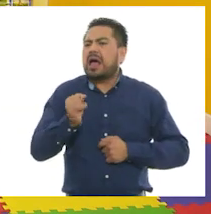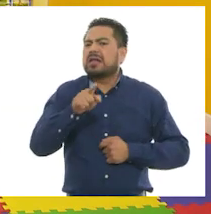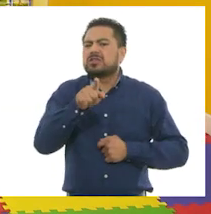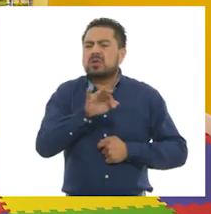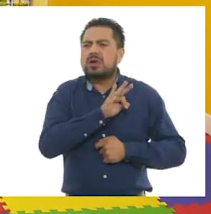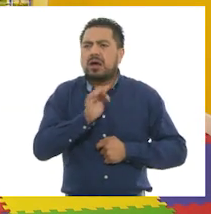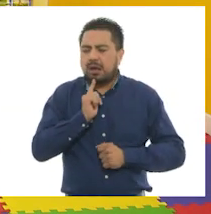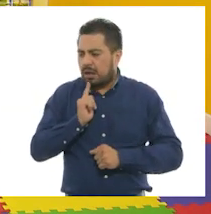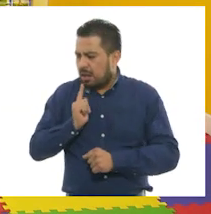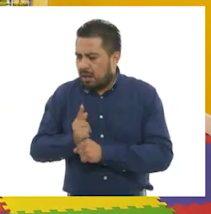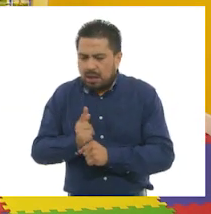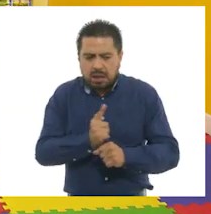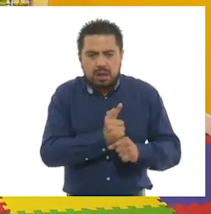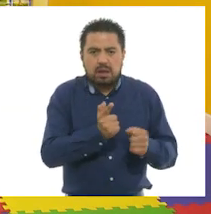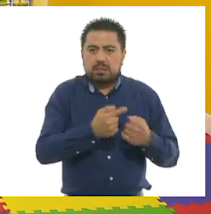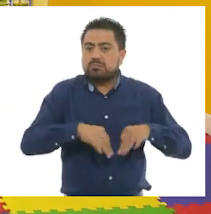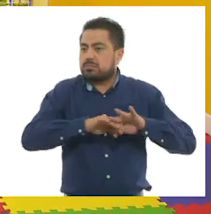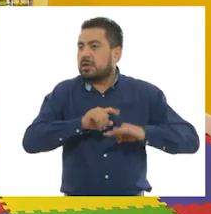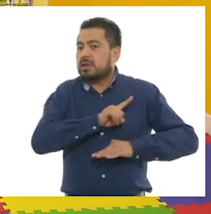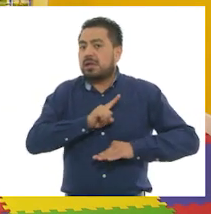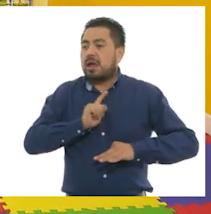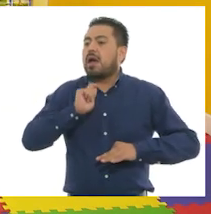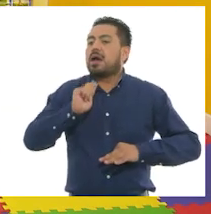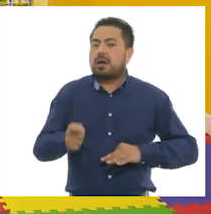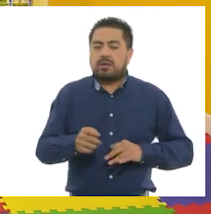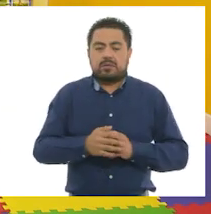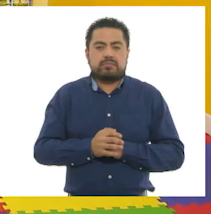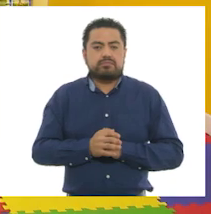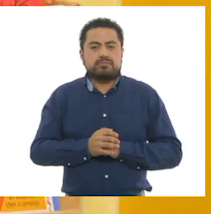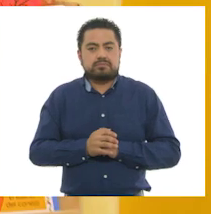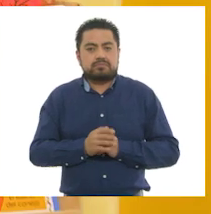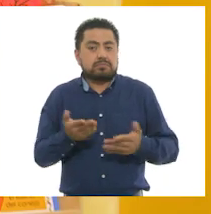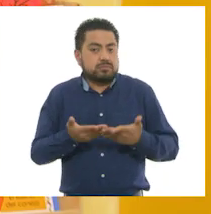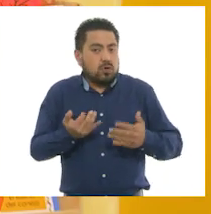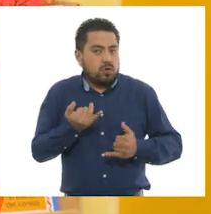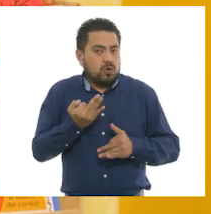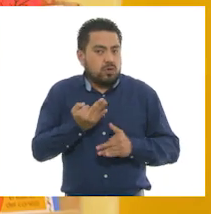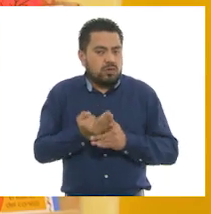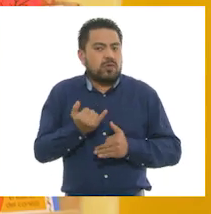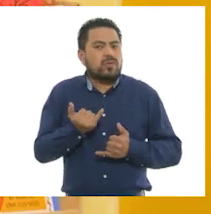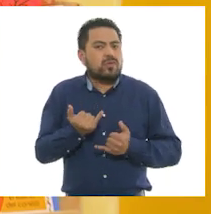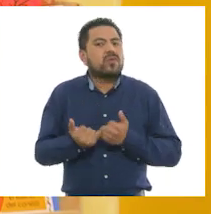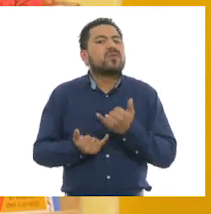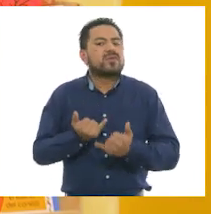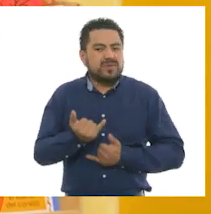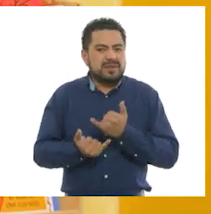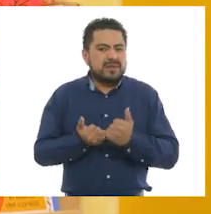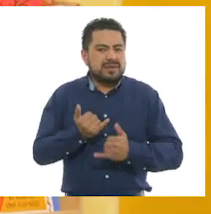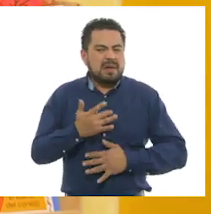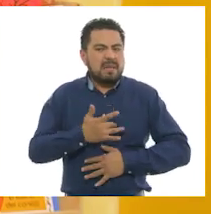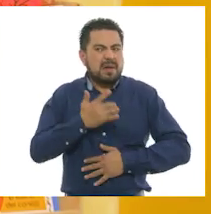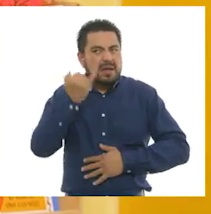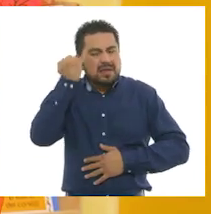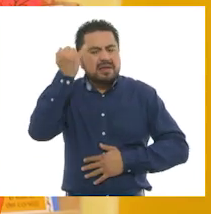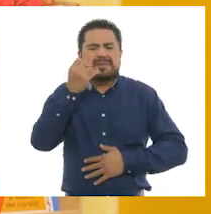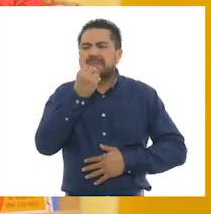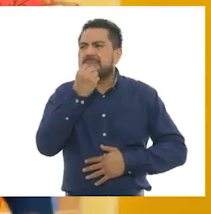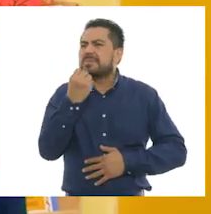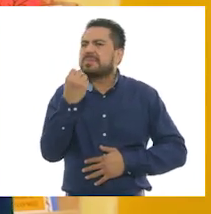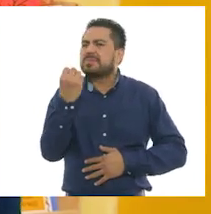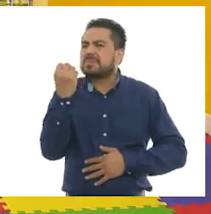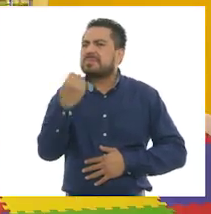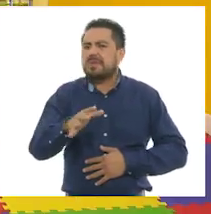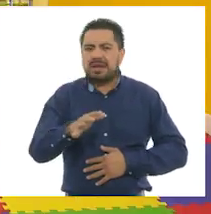te darás cuenta de lo importante que es. Así que jugar, Me parece una idea maravillosa.